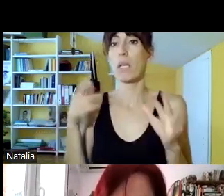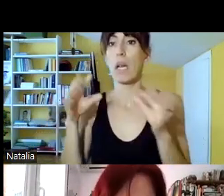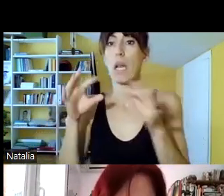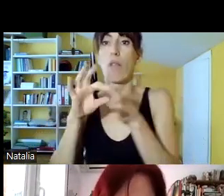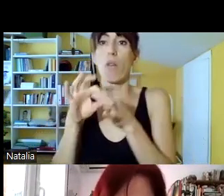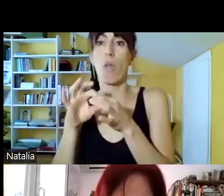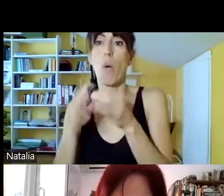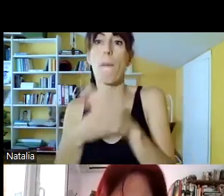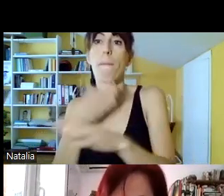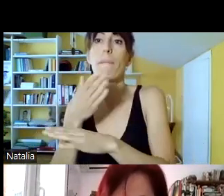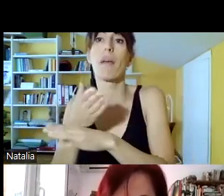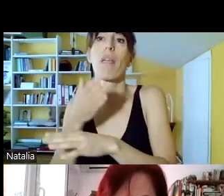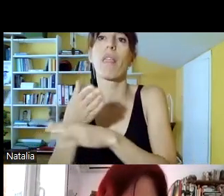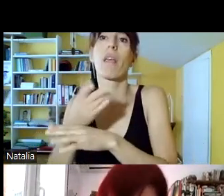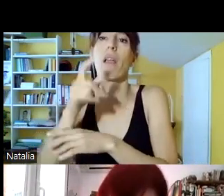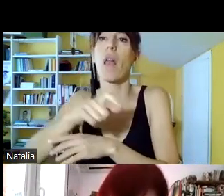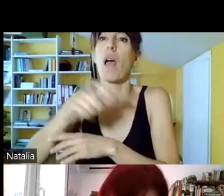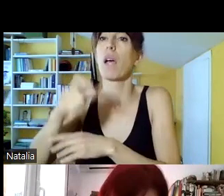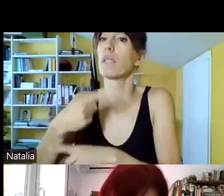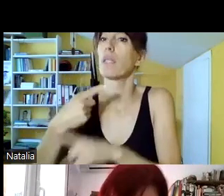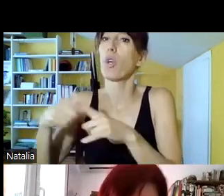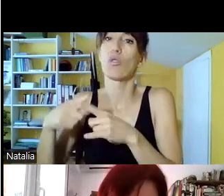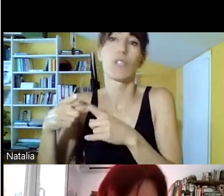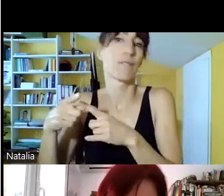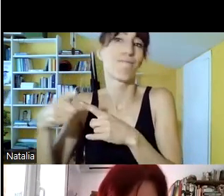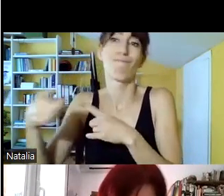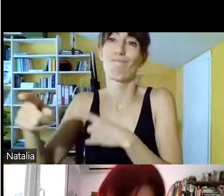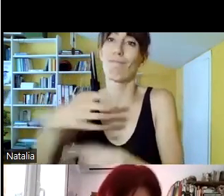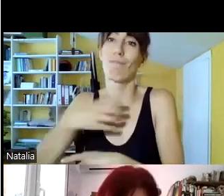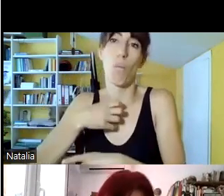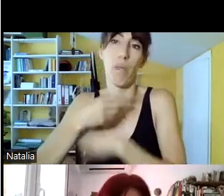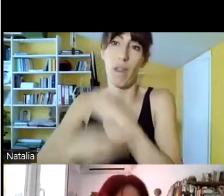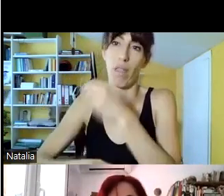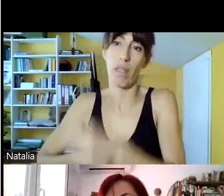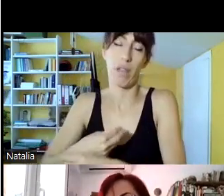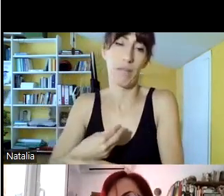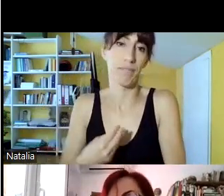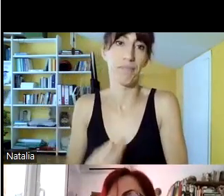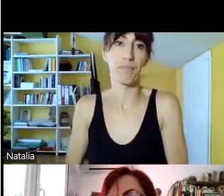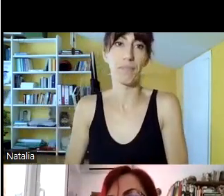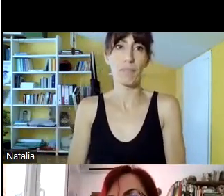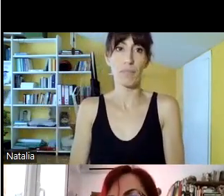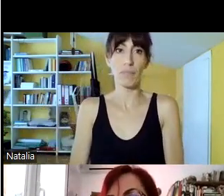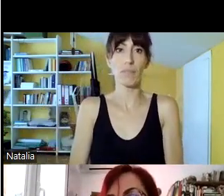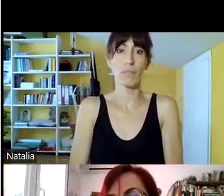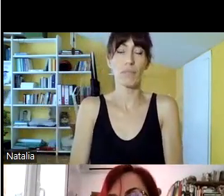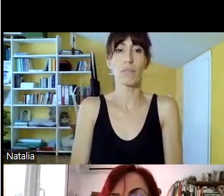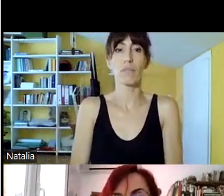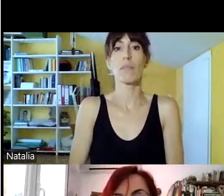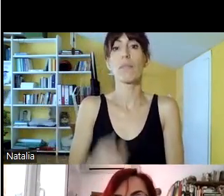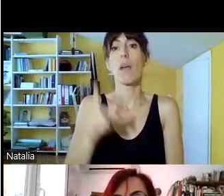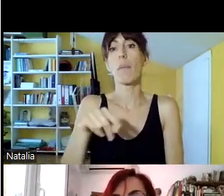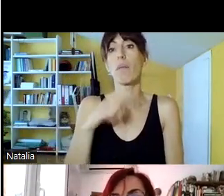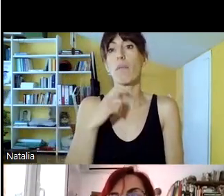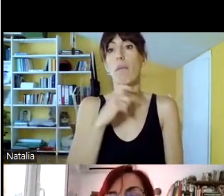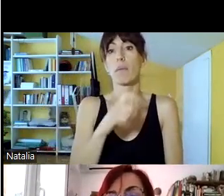gente cosas que no puede hacer, ¿no? Y además una advertencia, que es